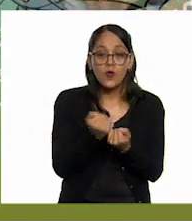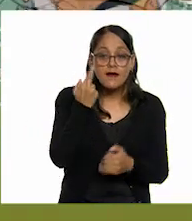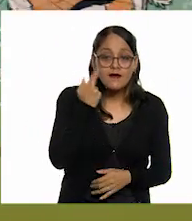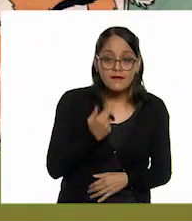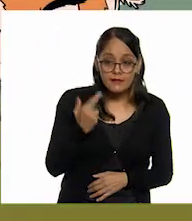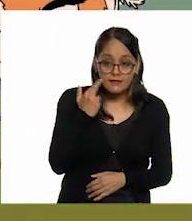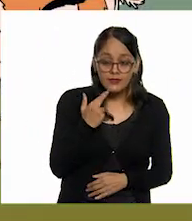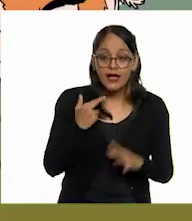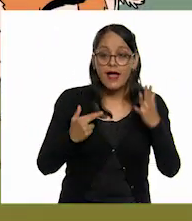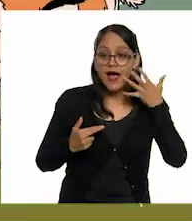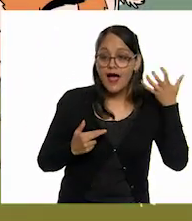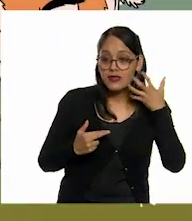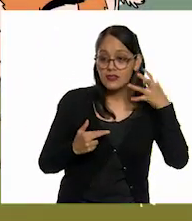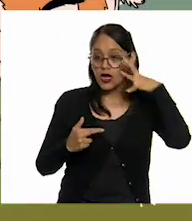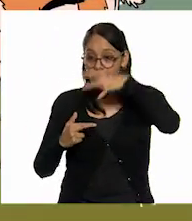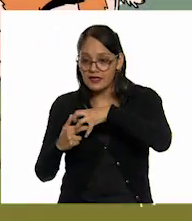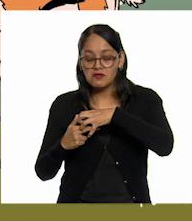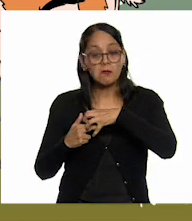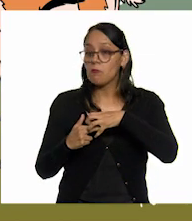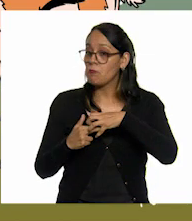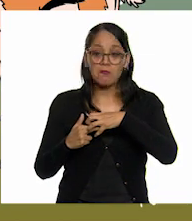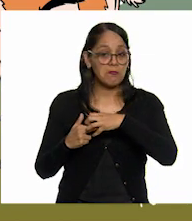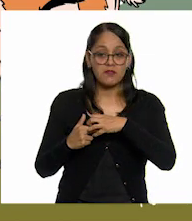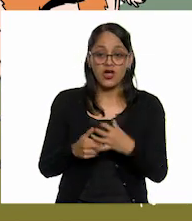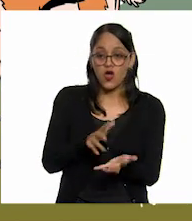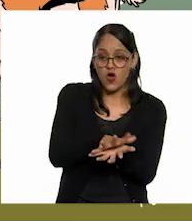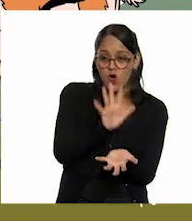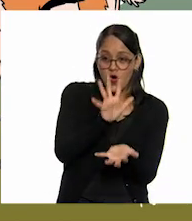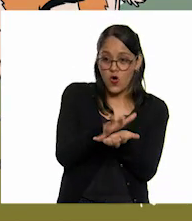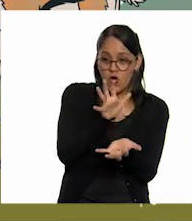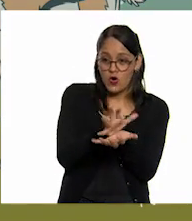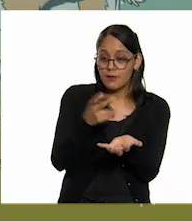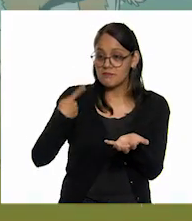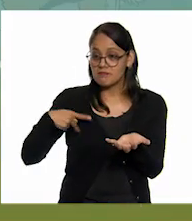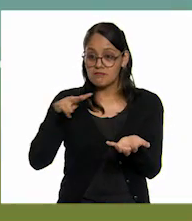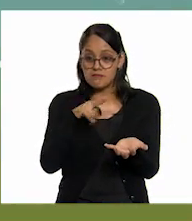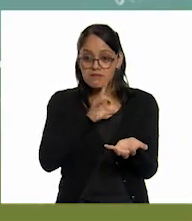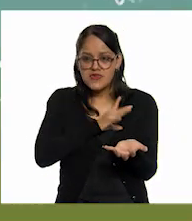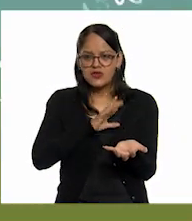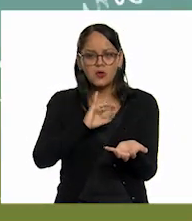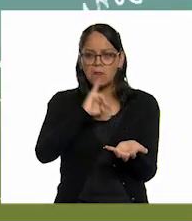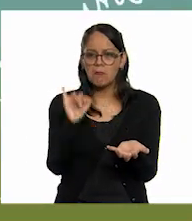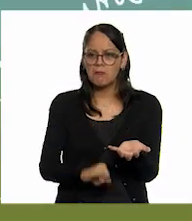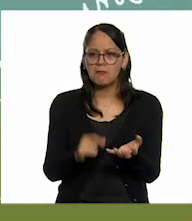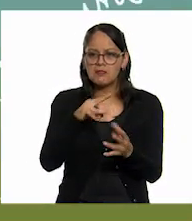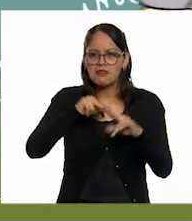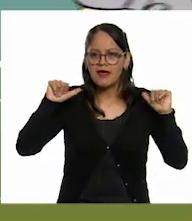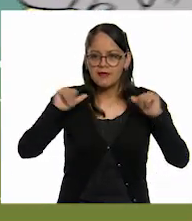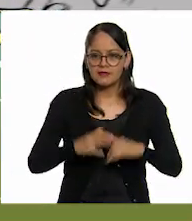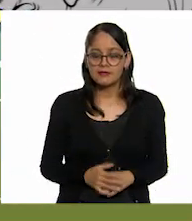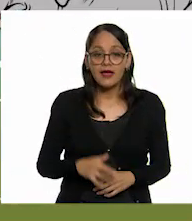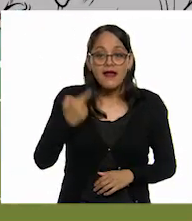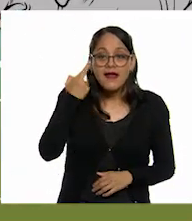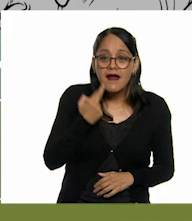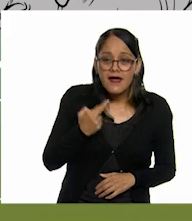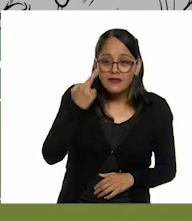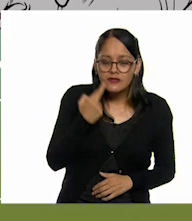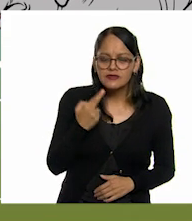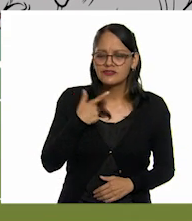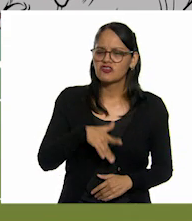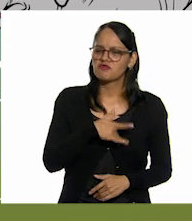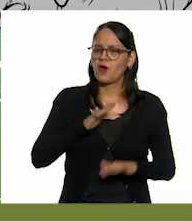ratones. Y los cocodrilos nadie les tenía miedo. Los ratones eran los únicos que se daban la gran